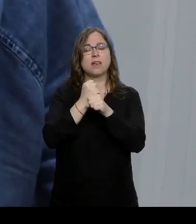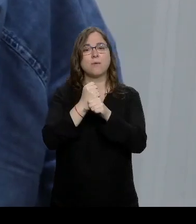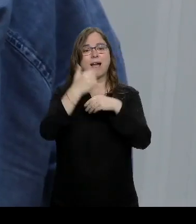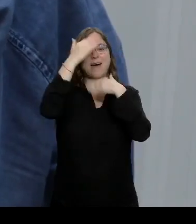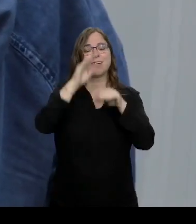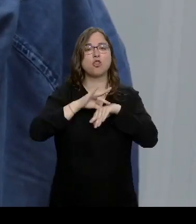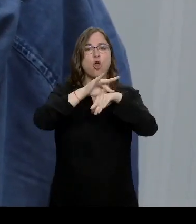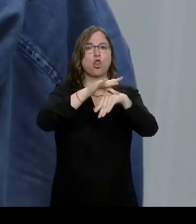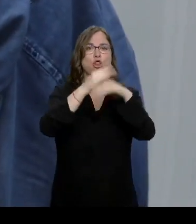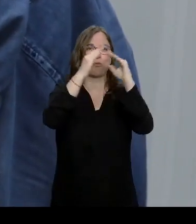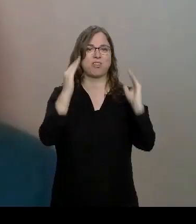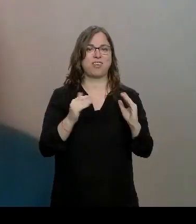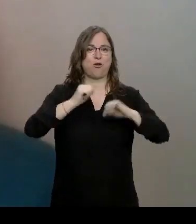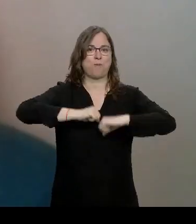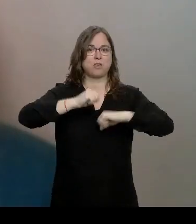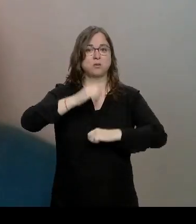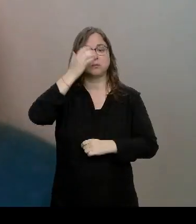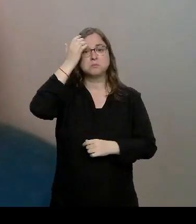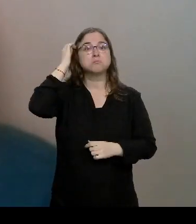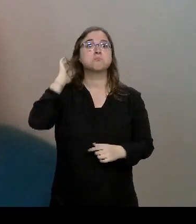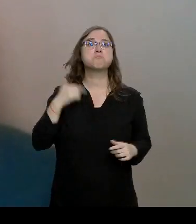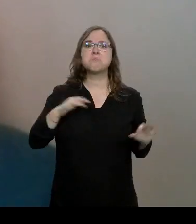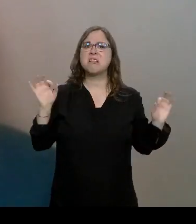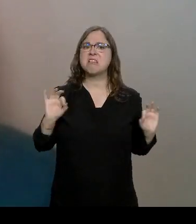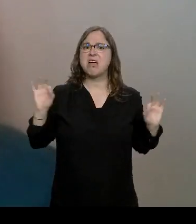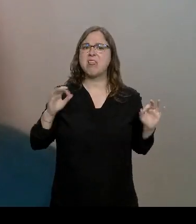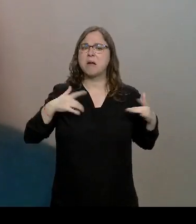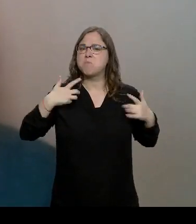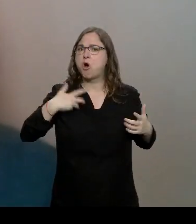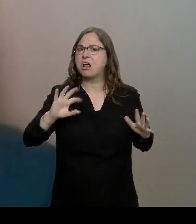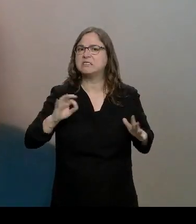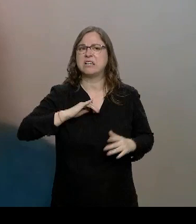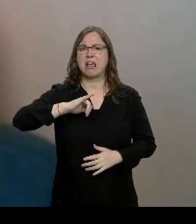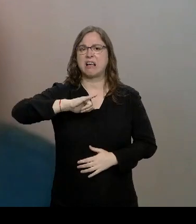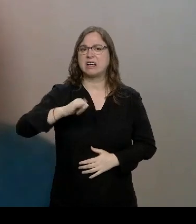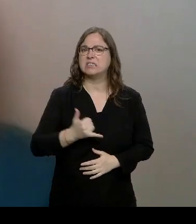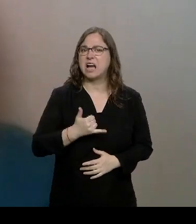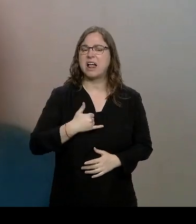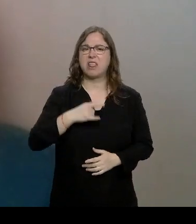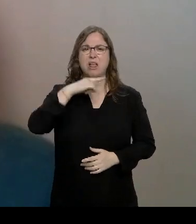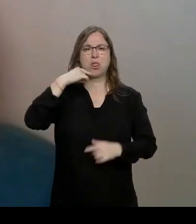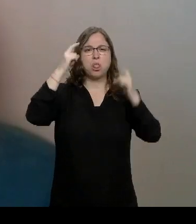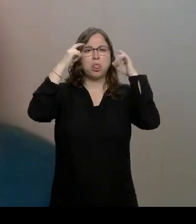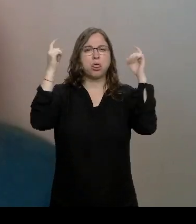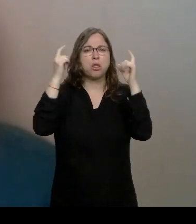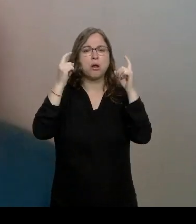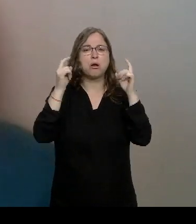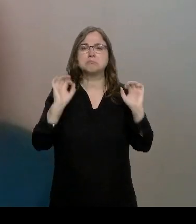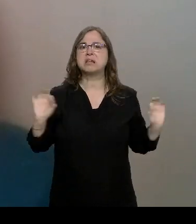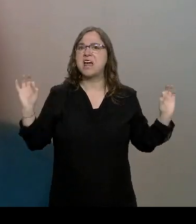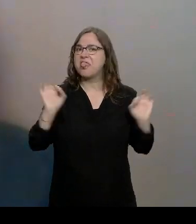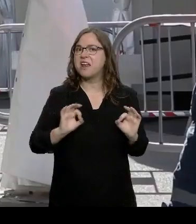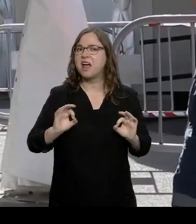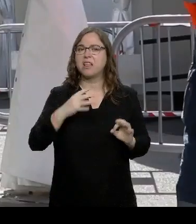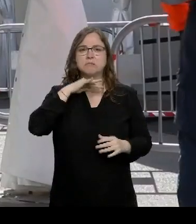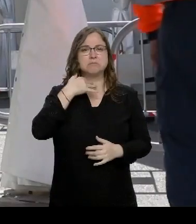atención a domicilio de personas mayores. No he tenido nada, ni molestias, ni nada, fatiga, ni dolor de cabeza, ni mareos, ni